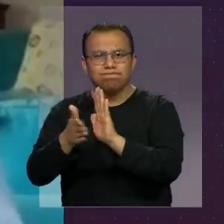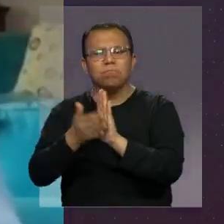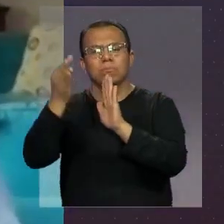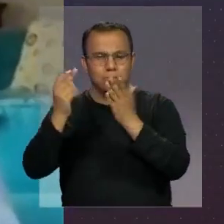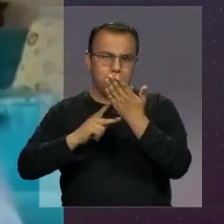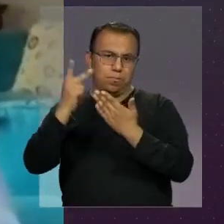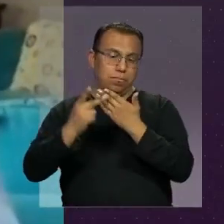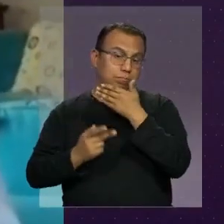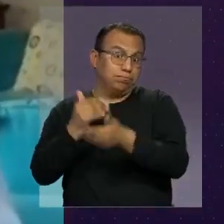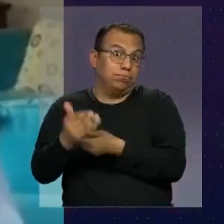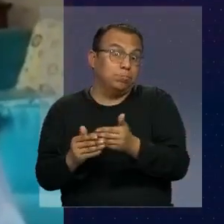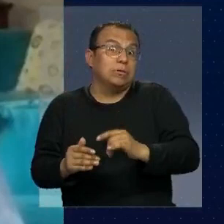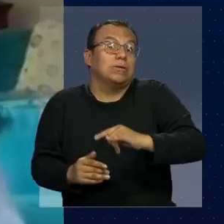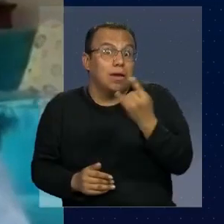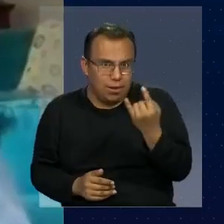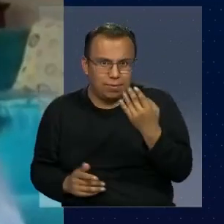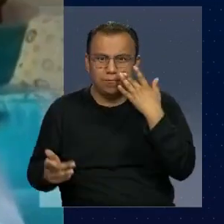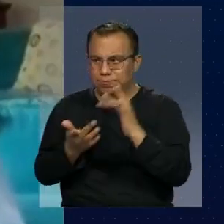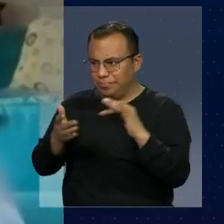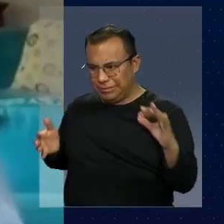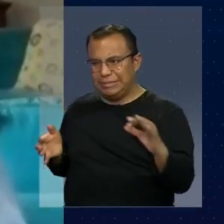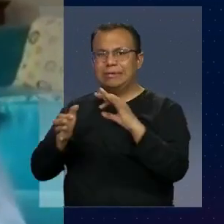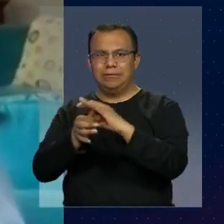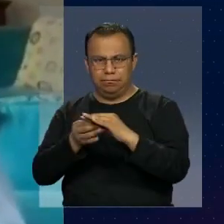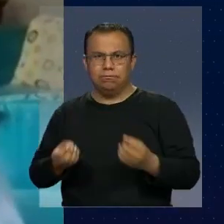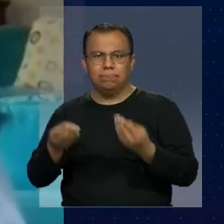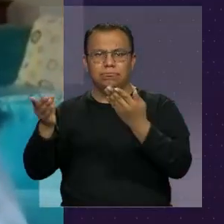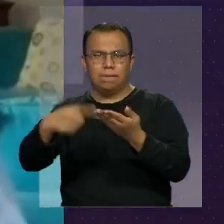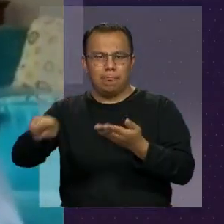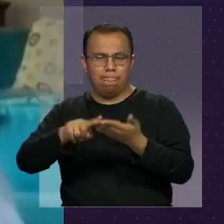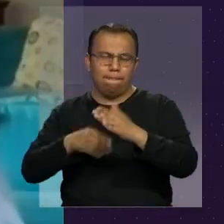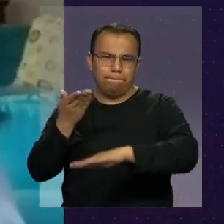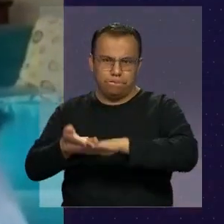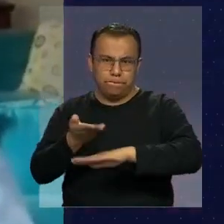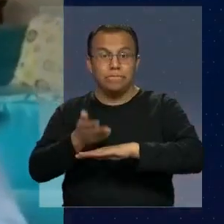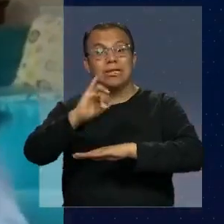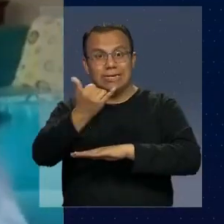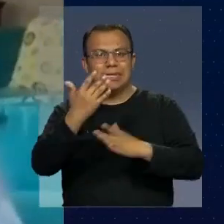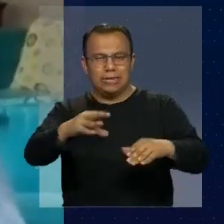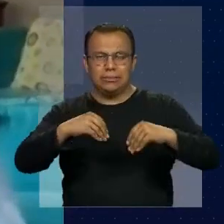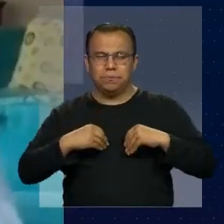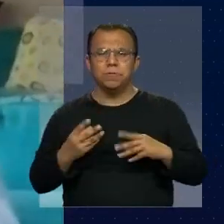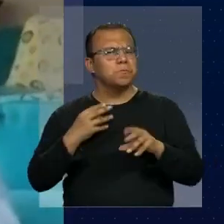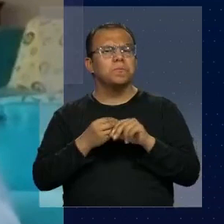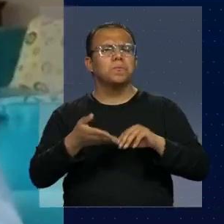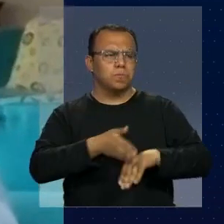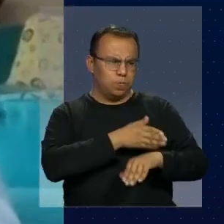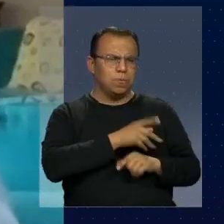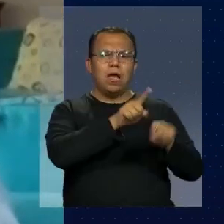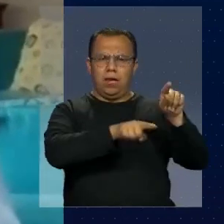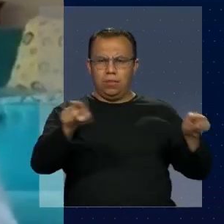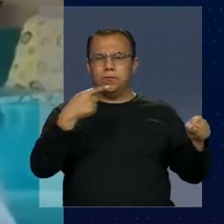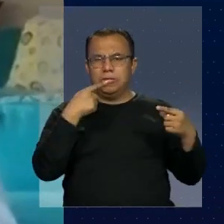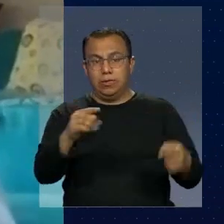el proyecto, por lo menos el tramo que recibió propuestas, siga adelante, que incluso es parte de lo que algunos candidatos